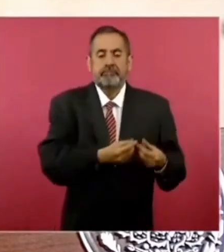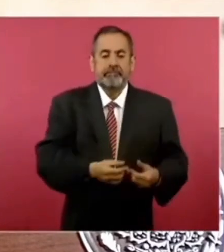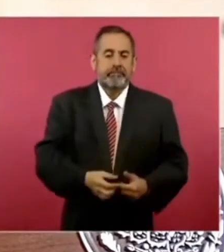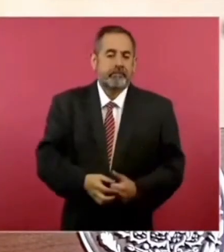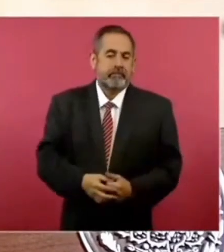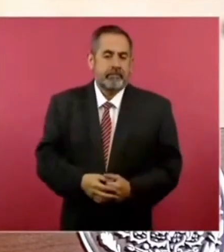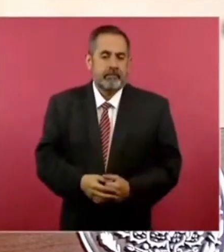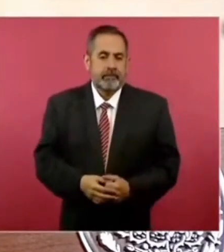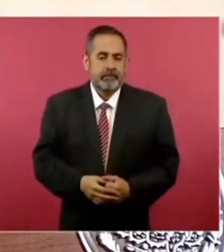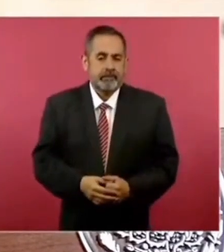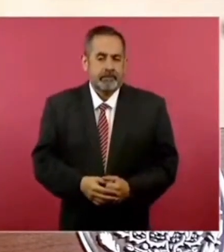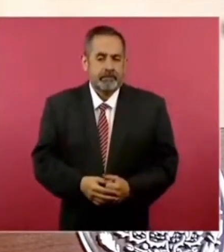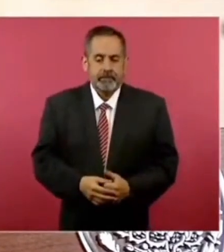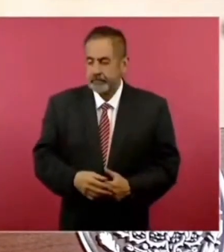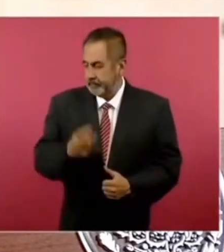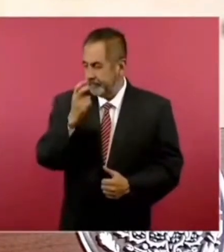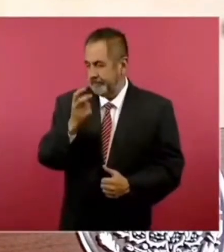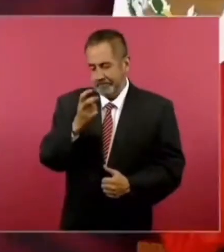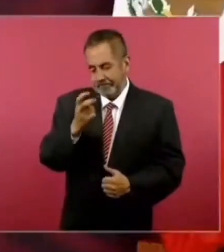Por eso